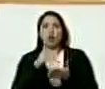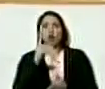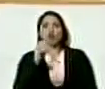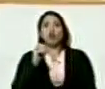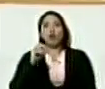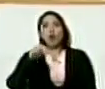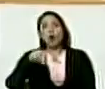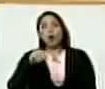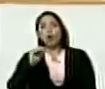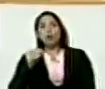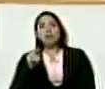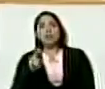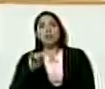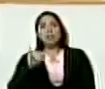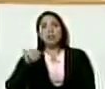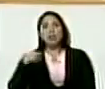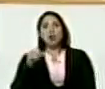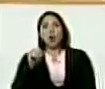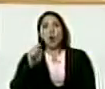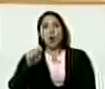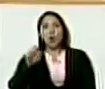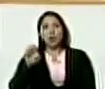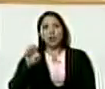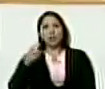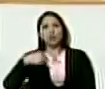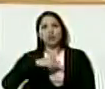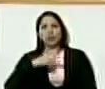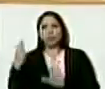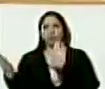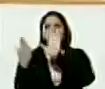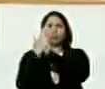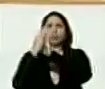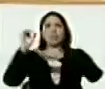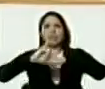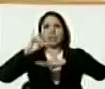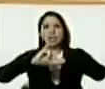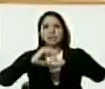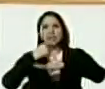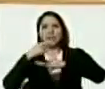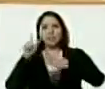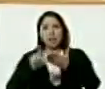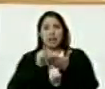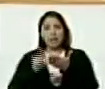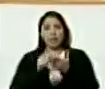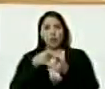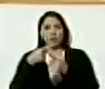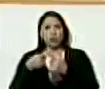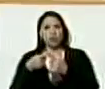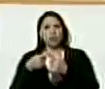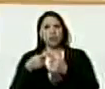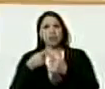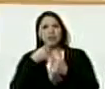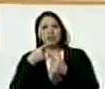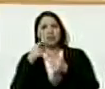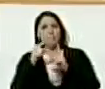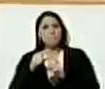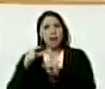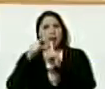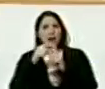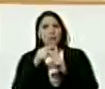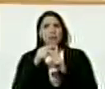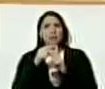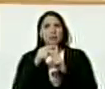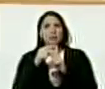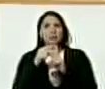pasaje y dice, nos hemos topado con la iglesia. Y hace la frase